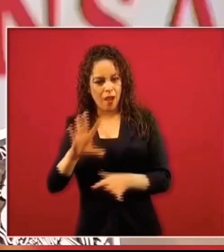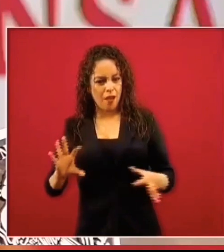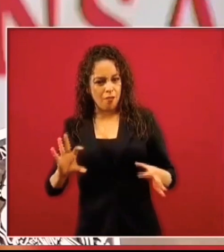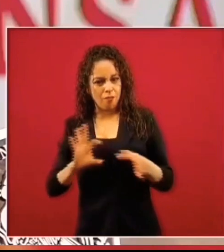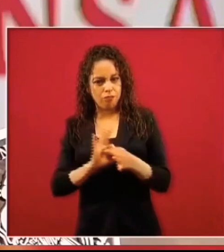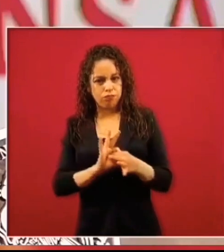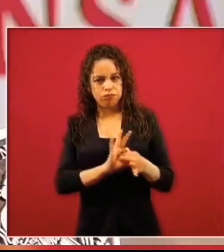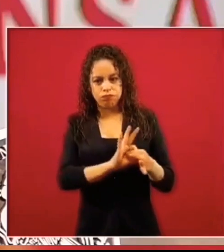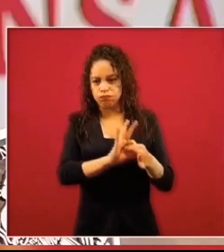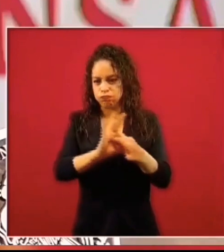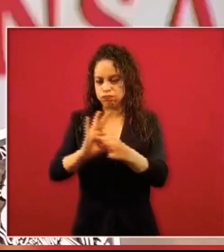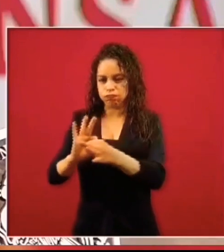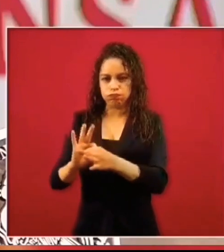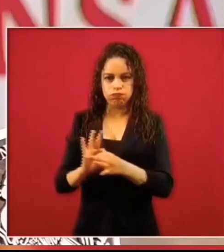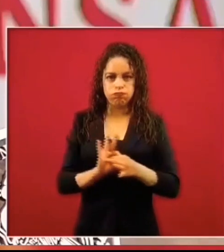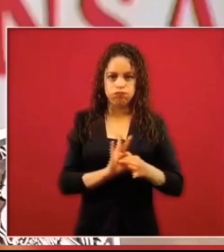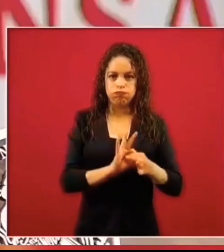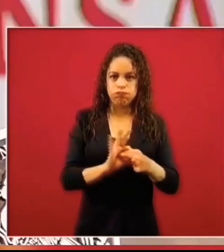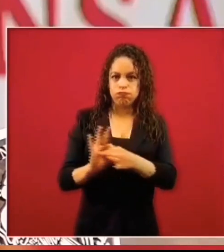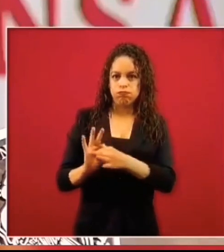de robots